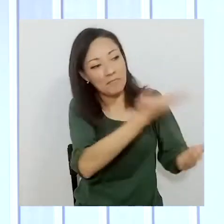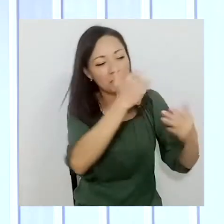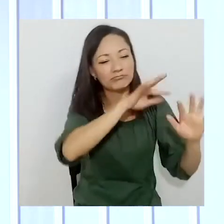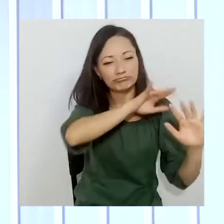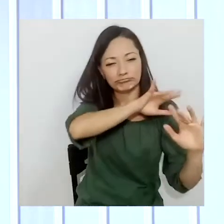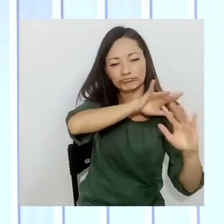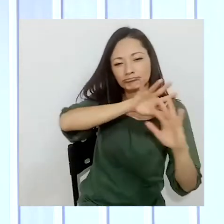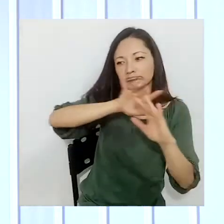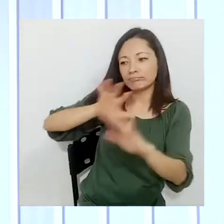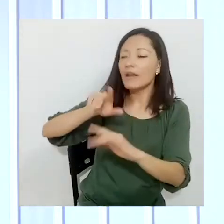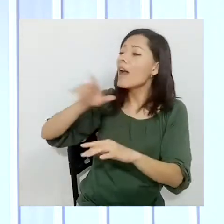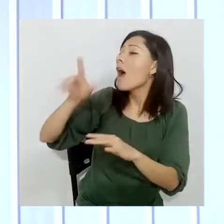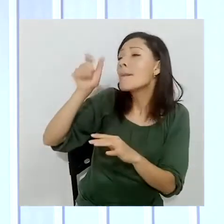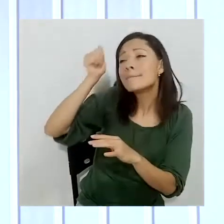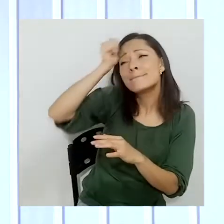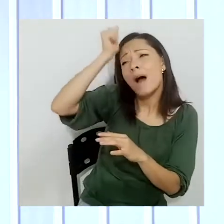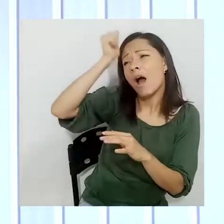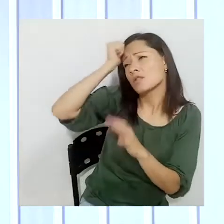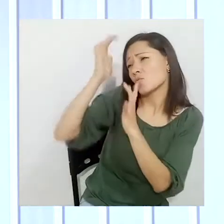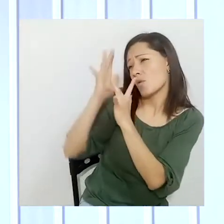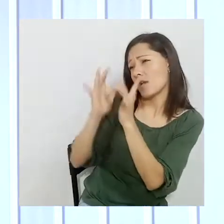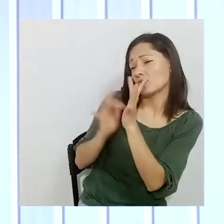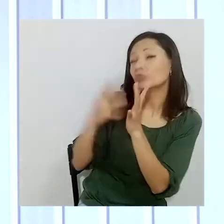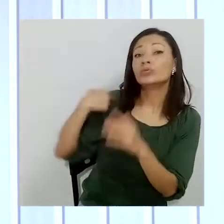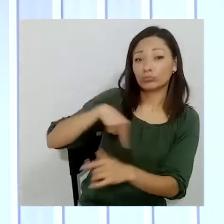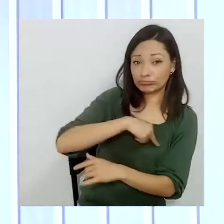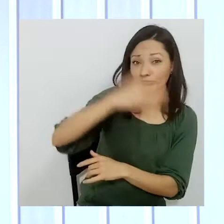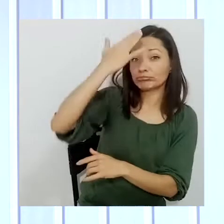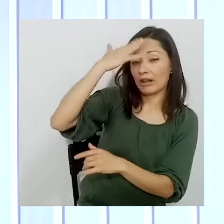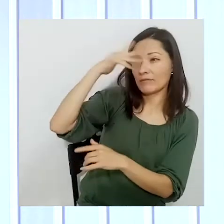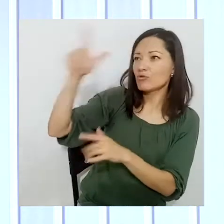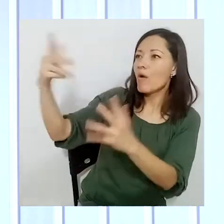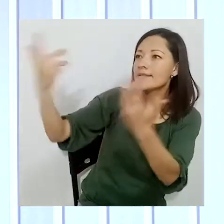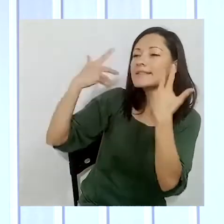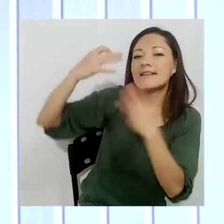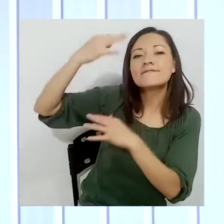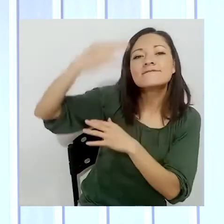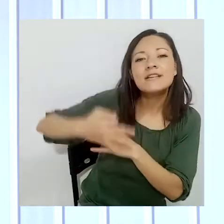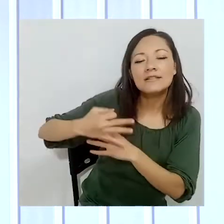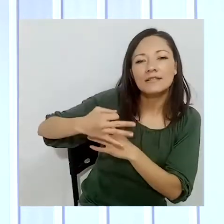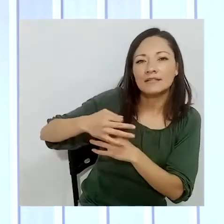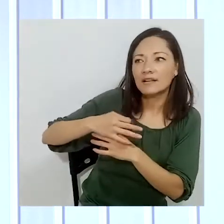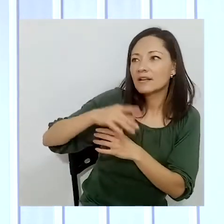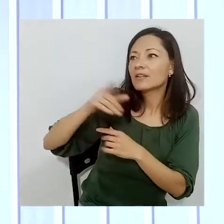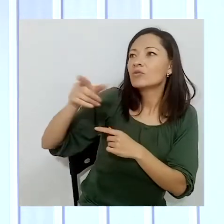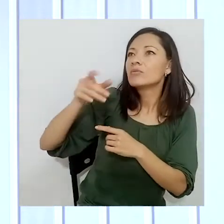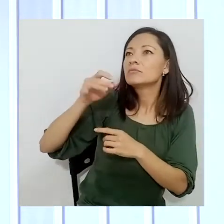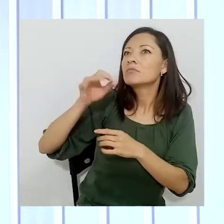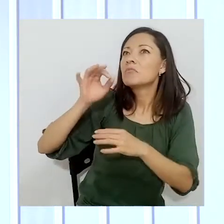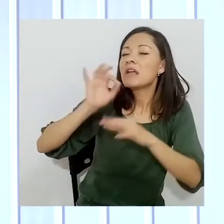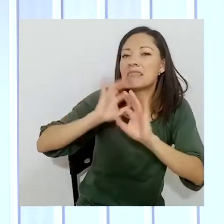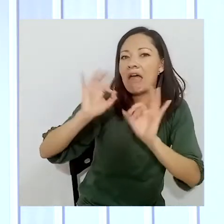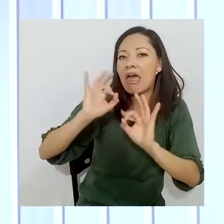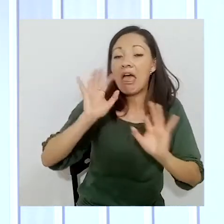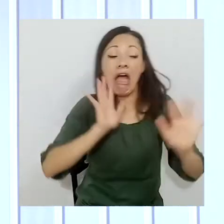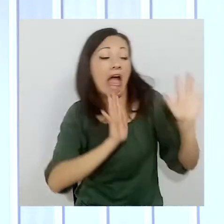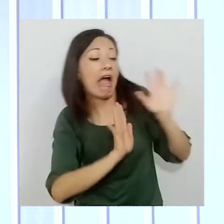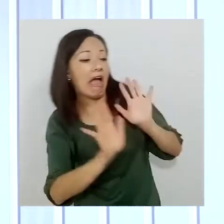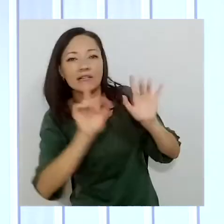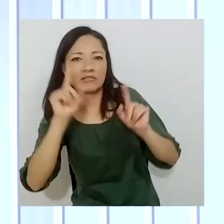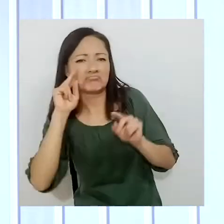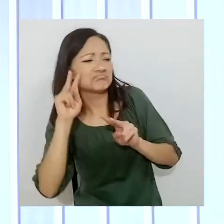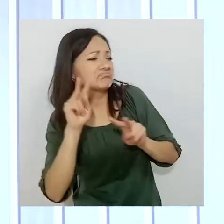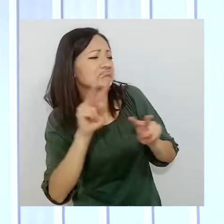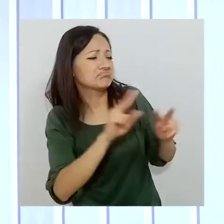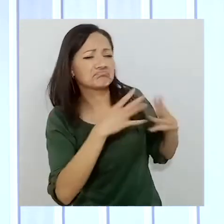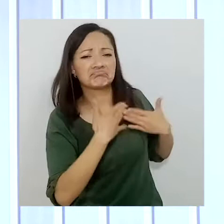verdad y que enseñas con verdad el camino de Dios y que no te cuidas de nadie porque no miras las apariencias de los